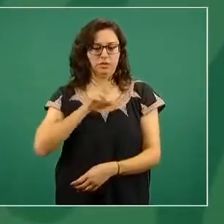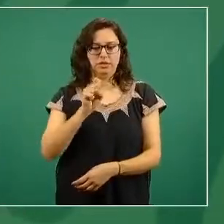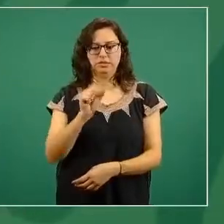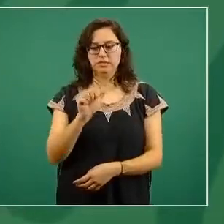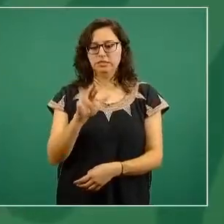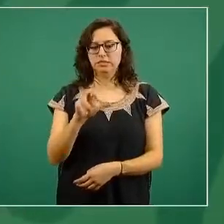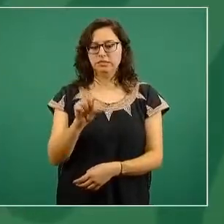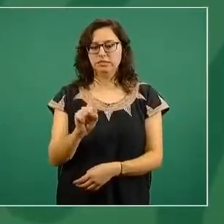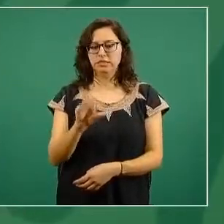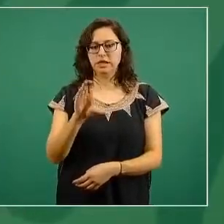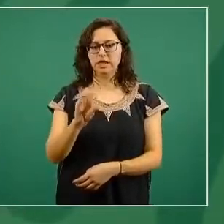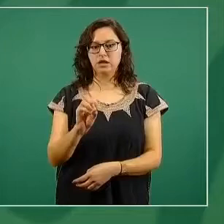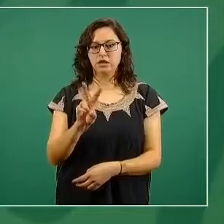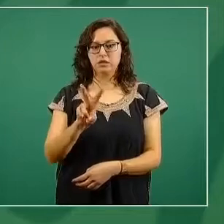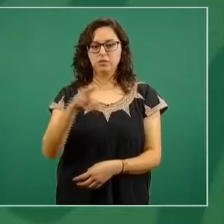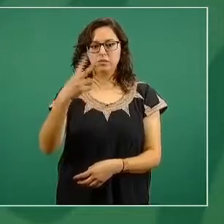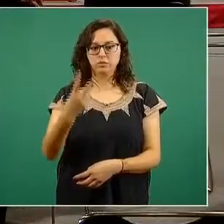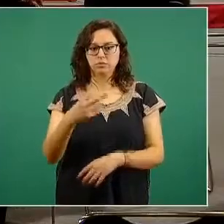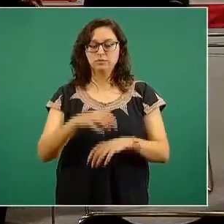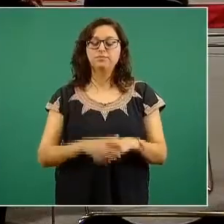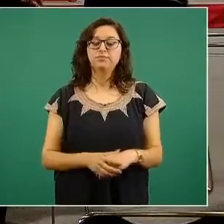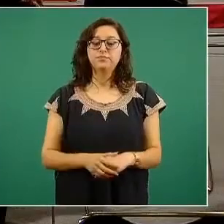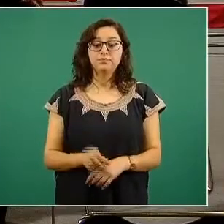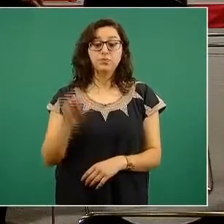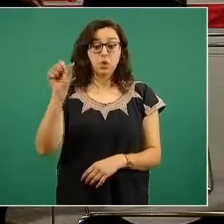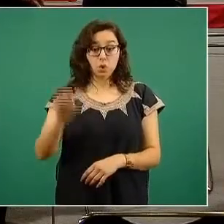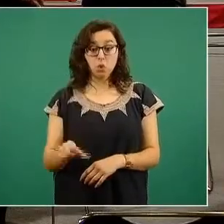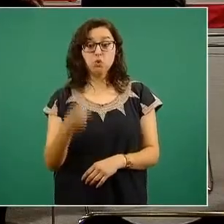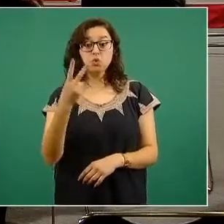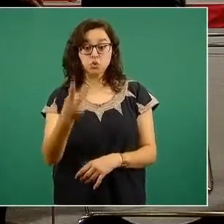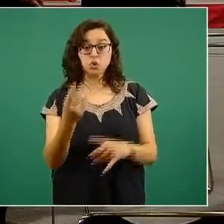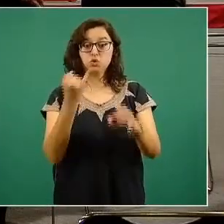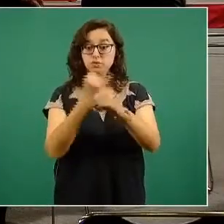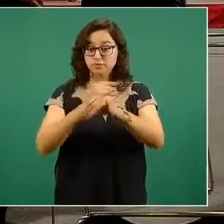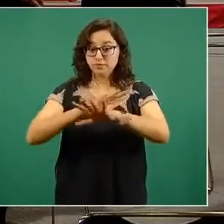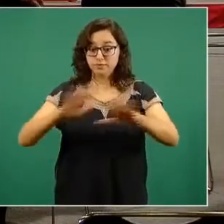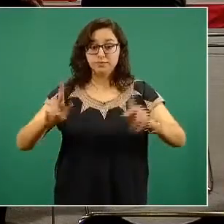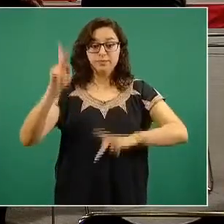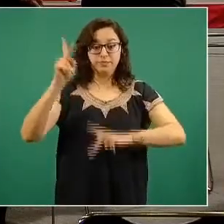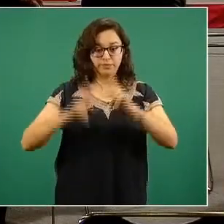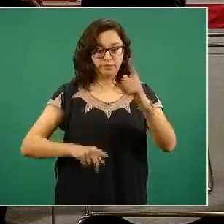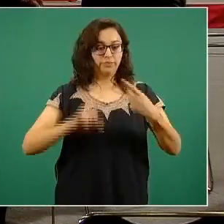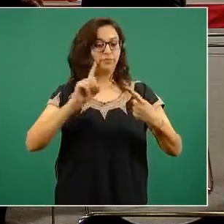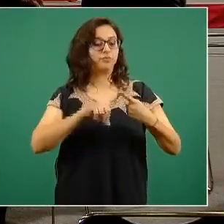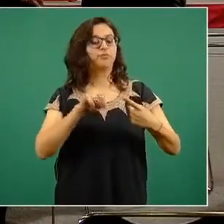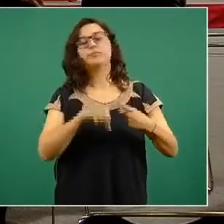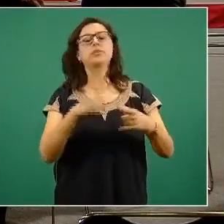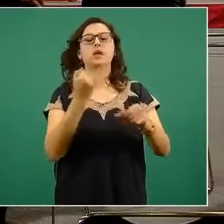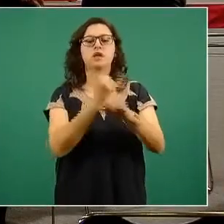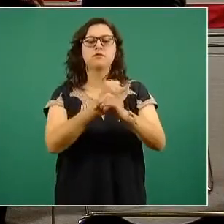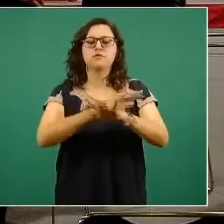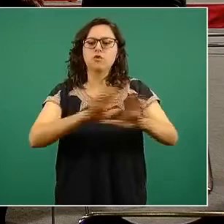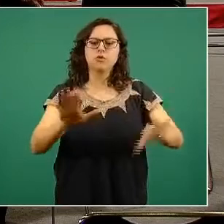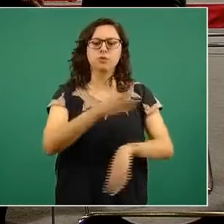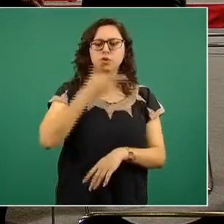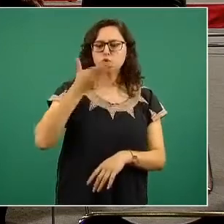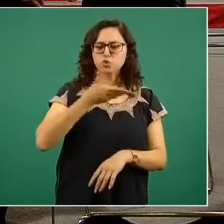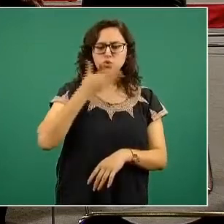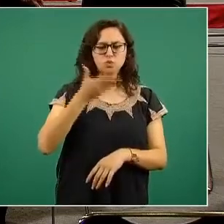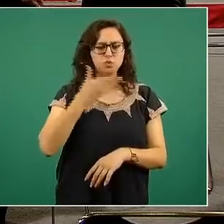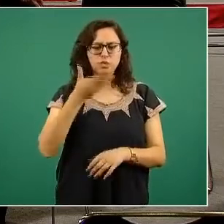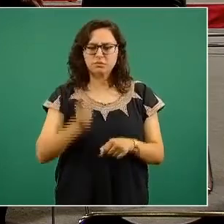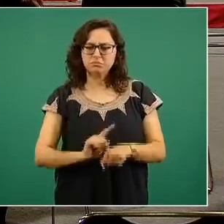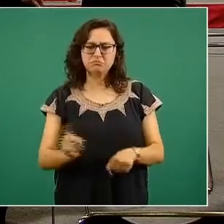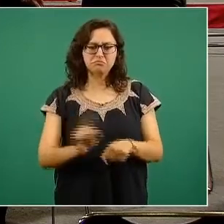Hoy vamos a tener dos piezas de información semejantes a las de ayer: el informe técnico sobre el estado que guarda la epidemia en el